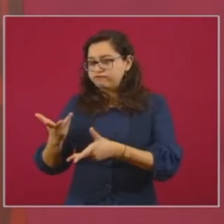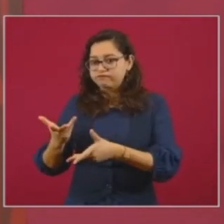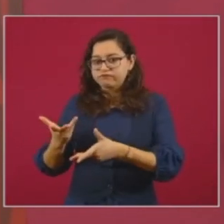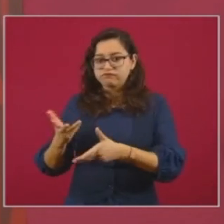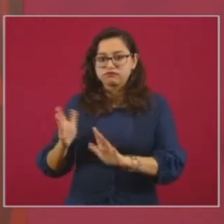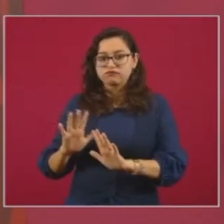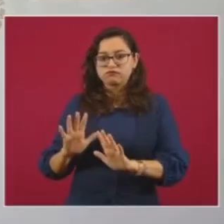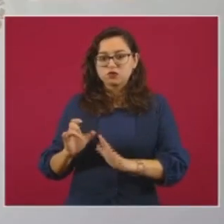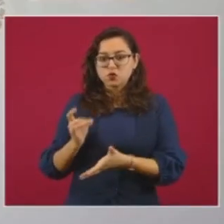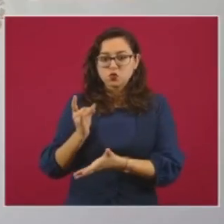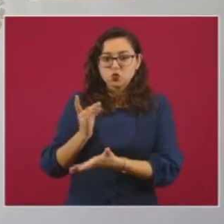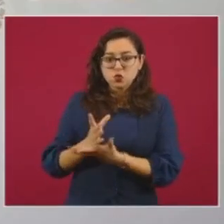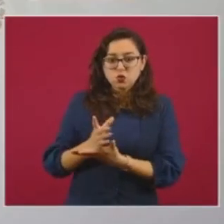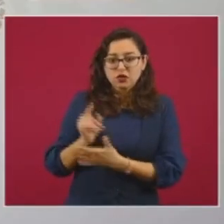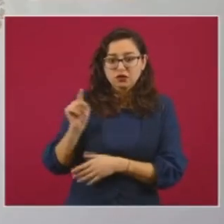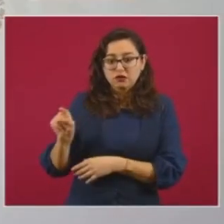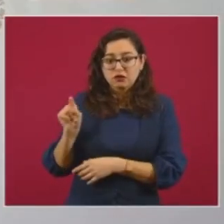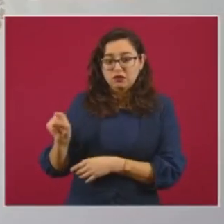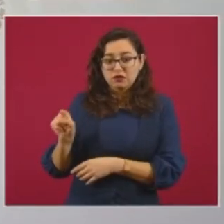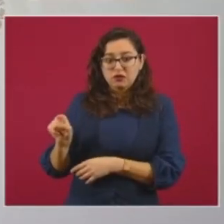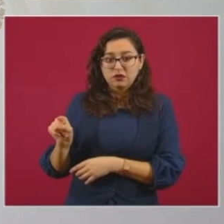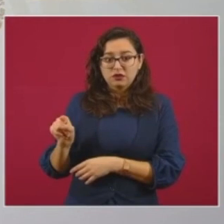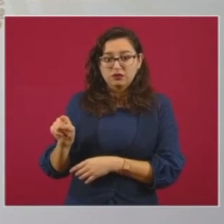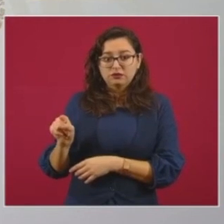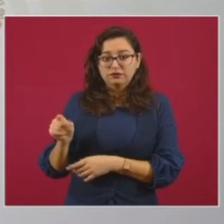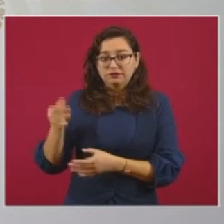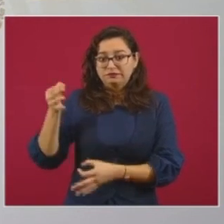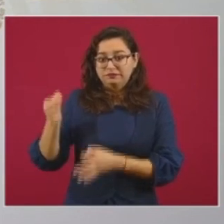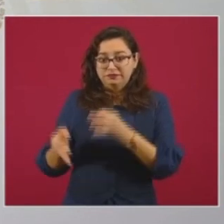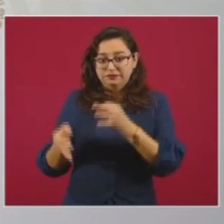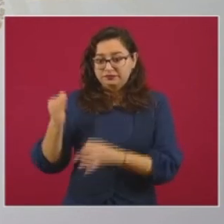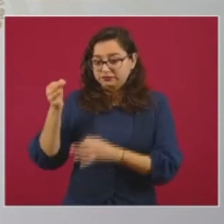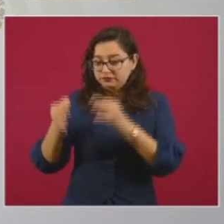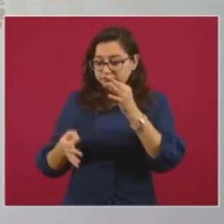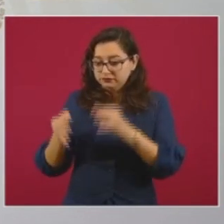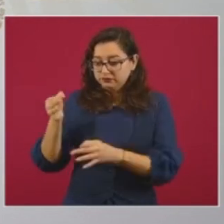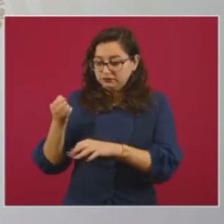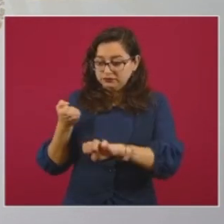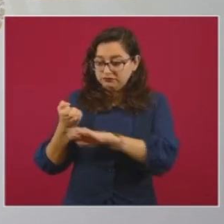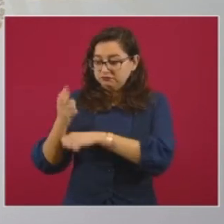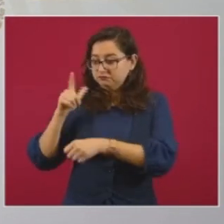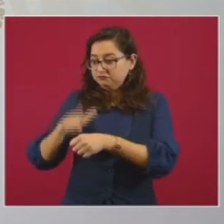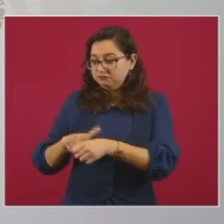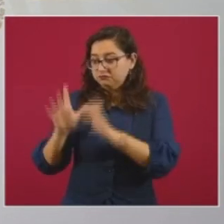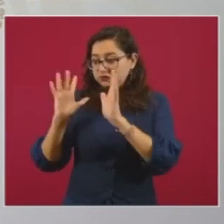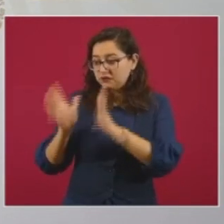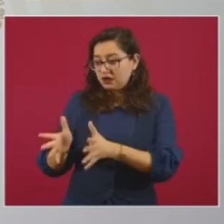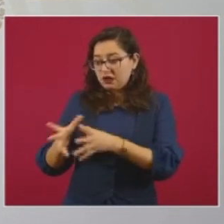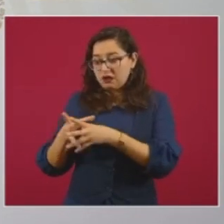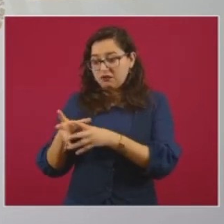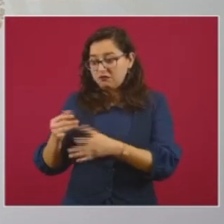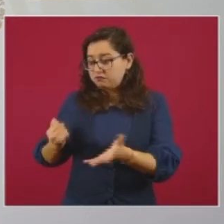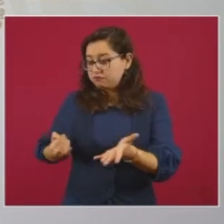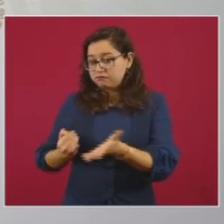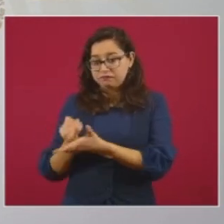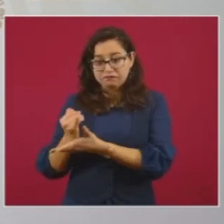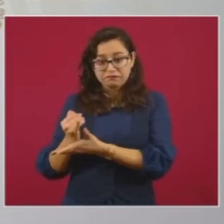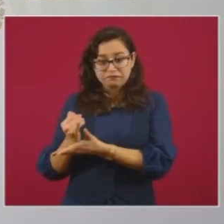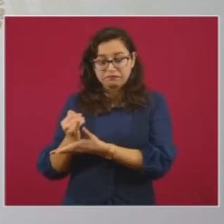que no es que ya en el Tribunal Superior de Justicia de un estado se resolvió